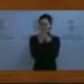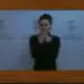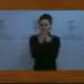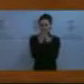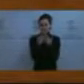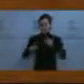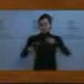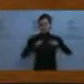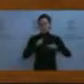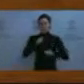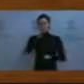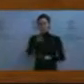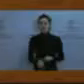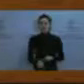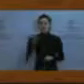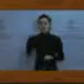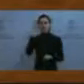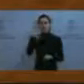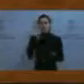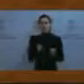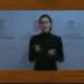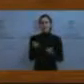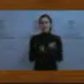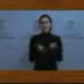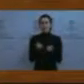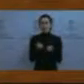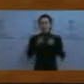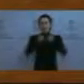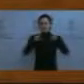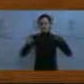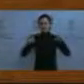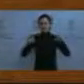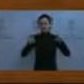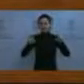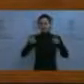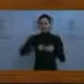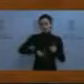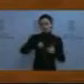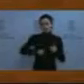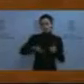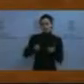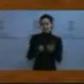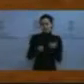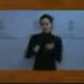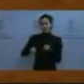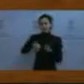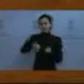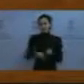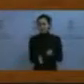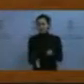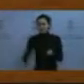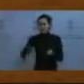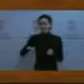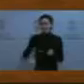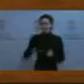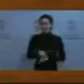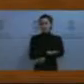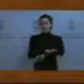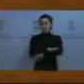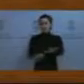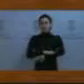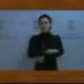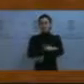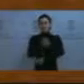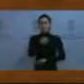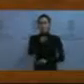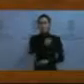como saben, disponía de coche de empresa, por supuesto, de renting, plaza de garaje, como si fuera casi un ministro. Ayer les